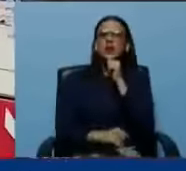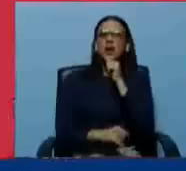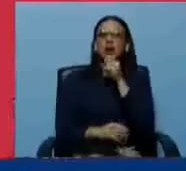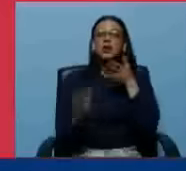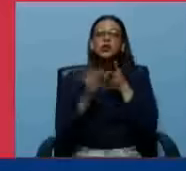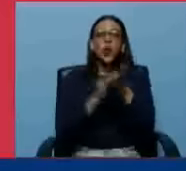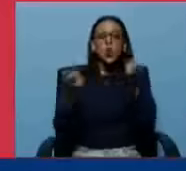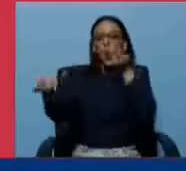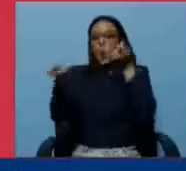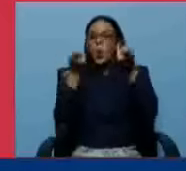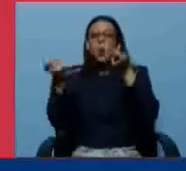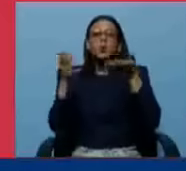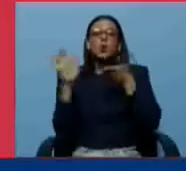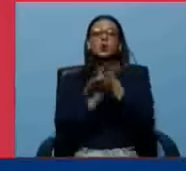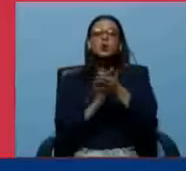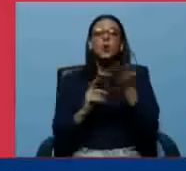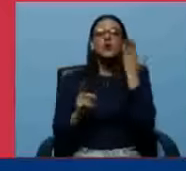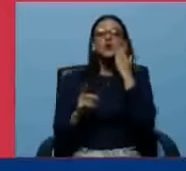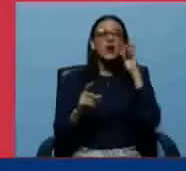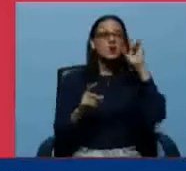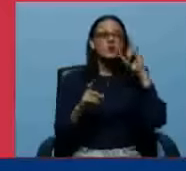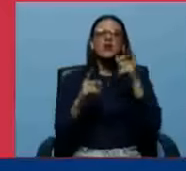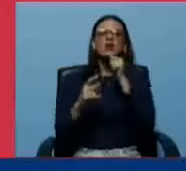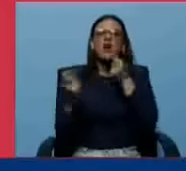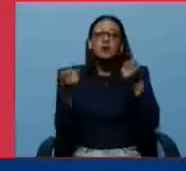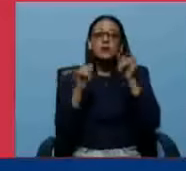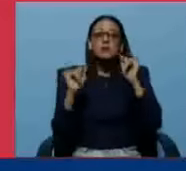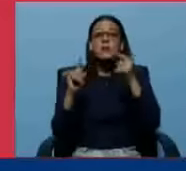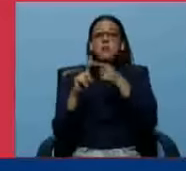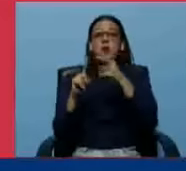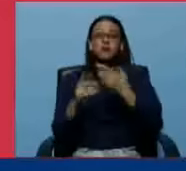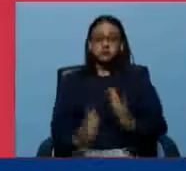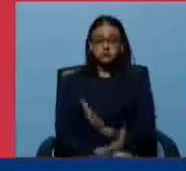redes sociales influyentes del mundo? Elon Musk.